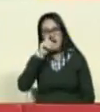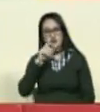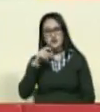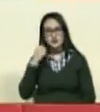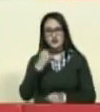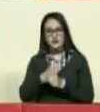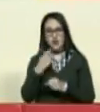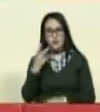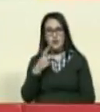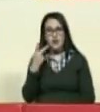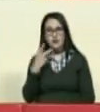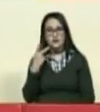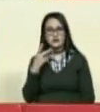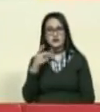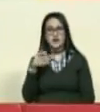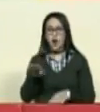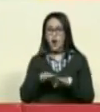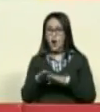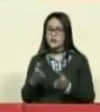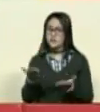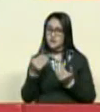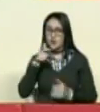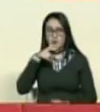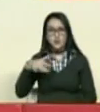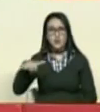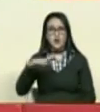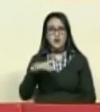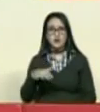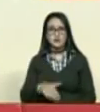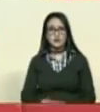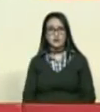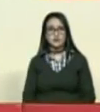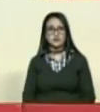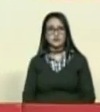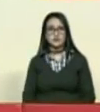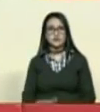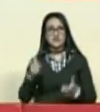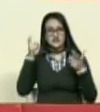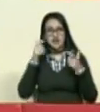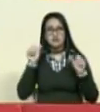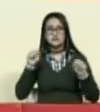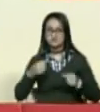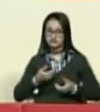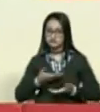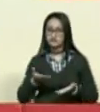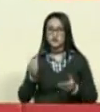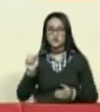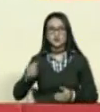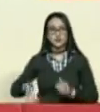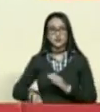en Cojedes, y el pueblo de Cojedes la pidió y el comandante Chávez la envió.